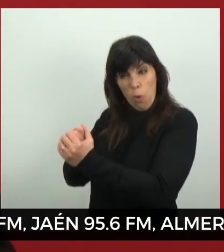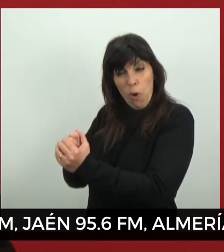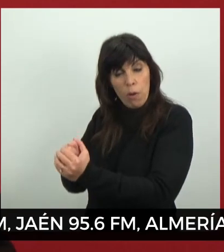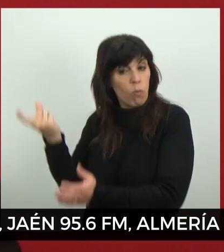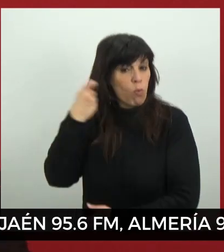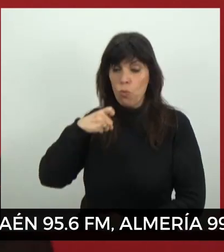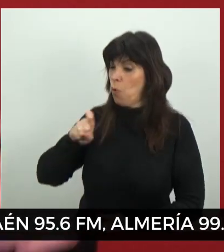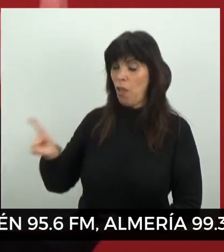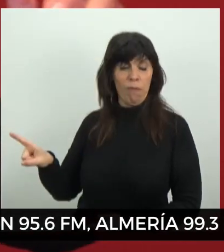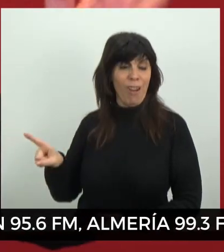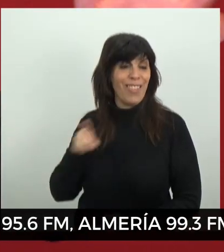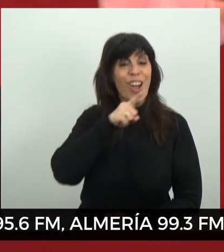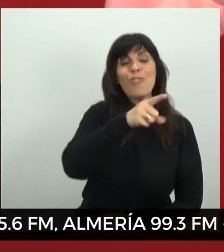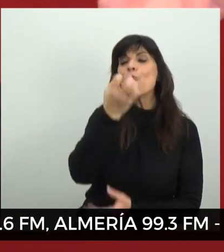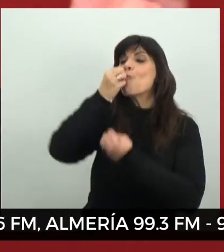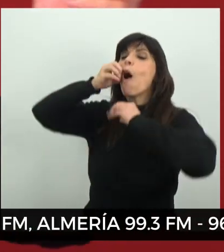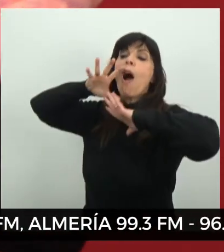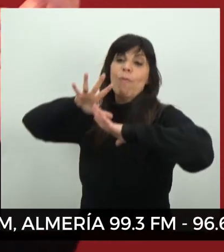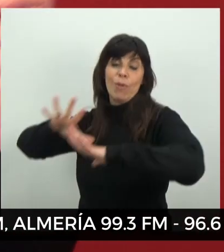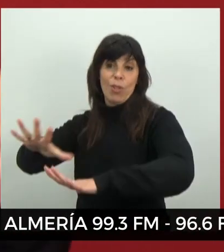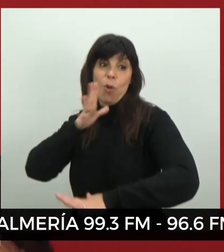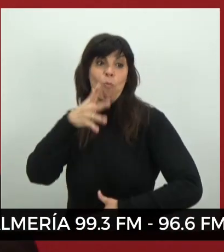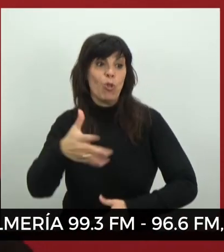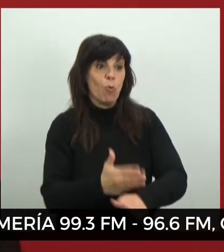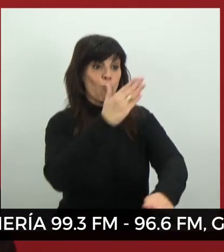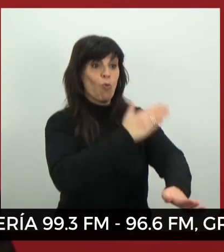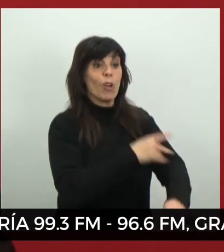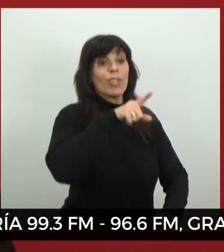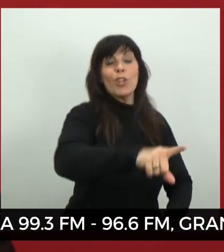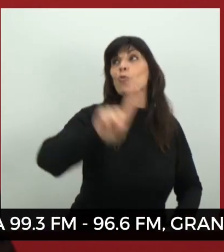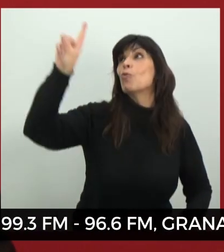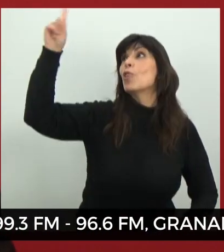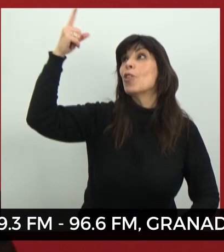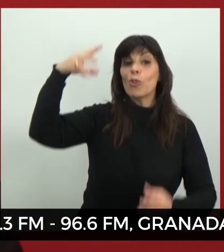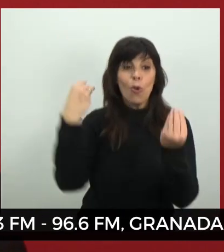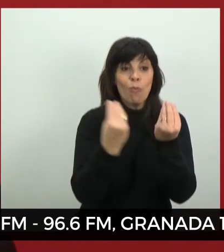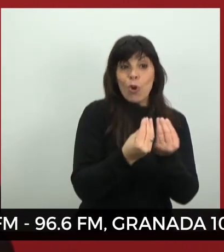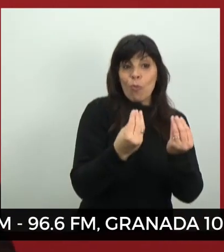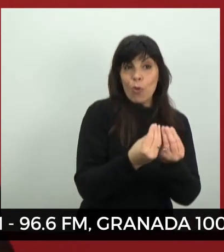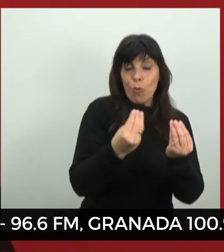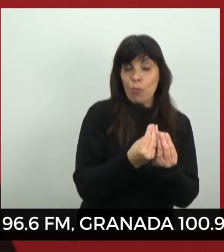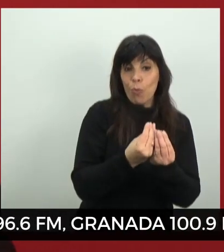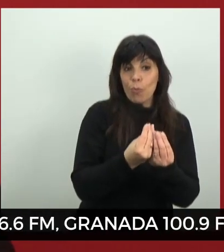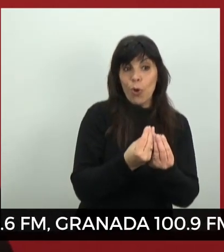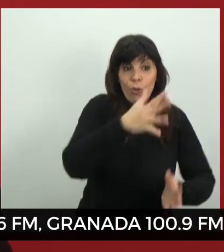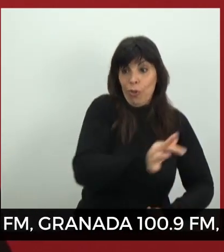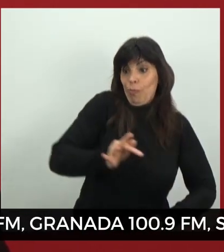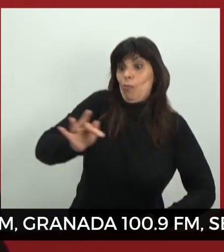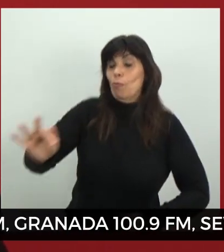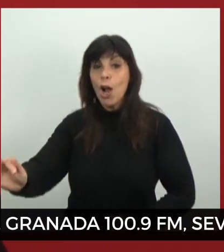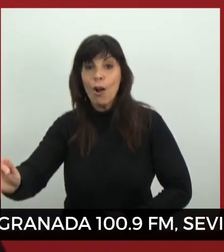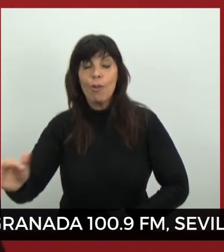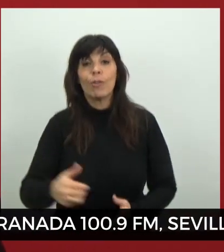bendecirla. Y lo que tú has recibido en la oración, se lo transmites. ¿Sabes otra cosa? Que